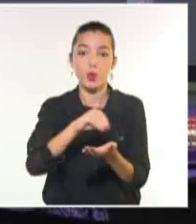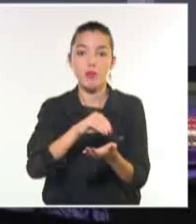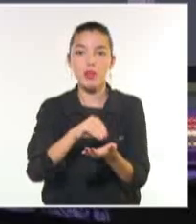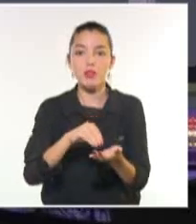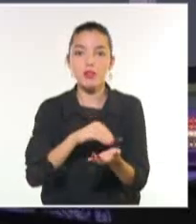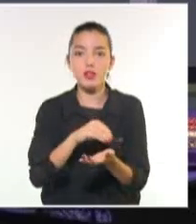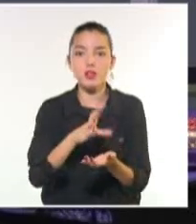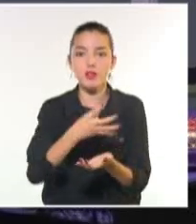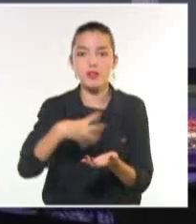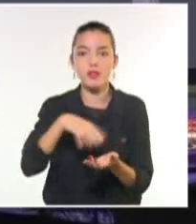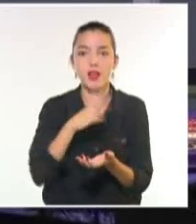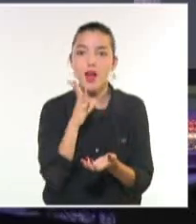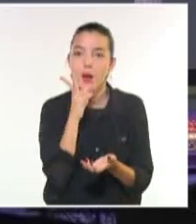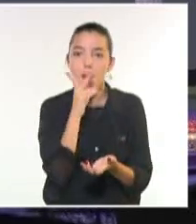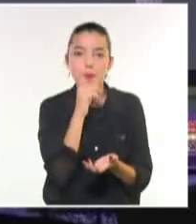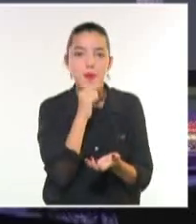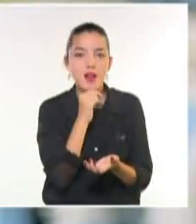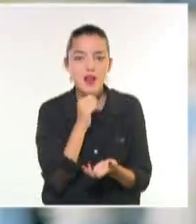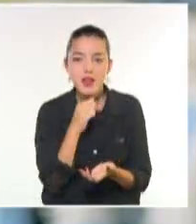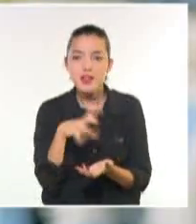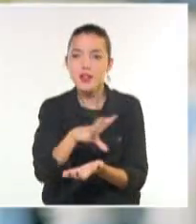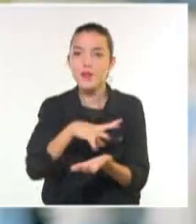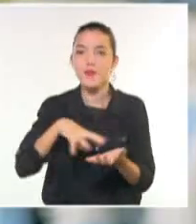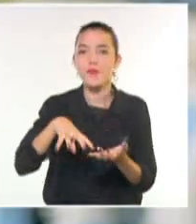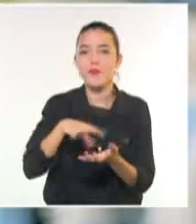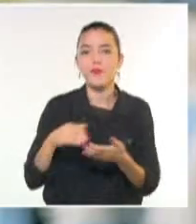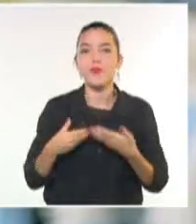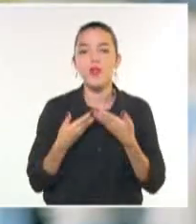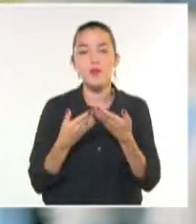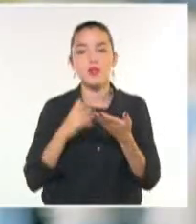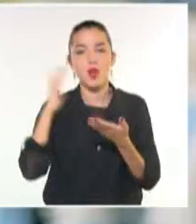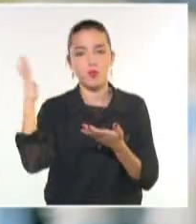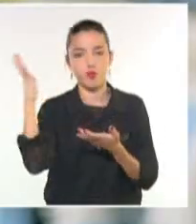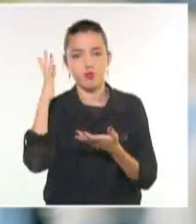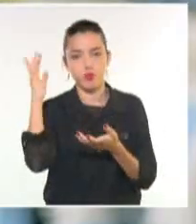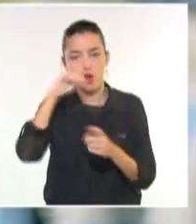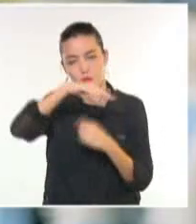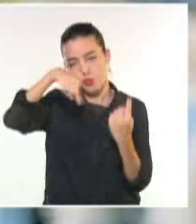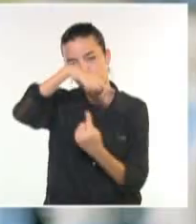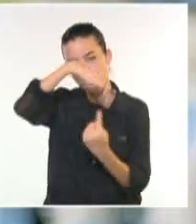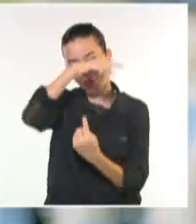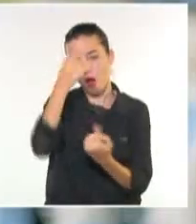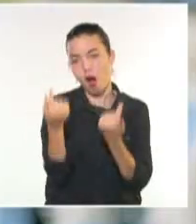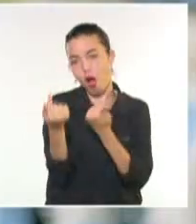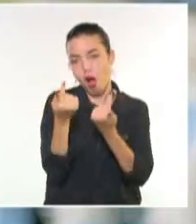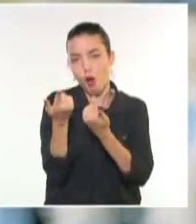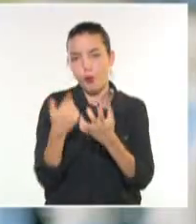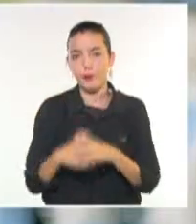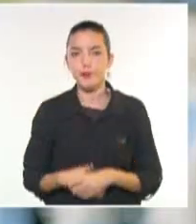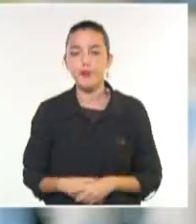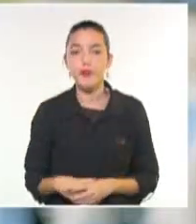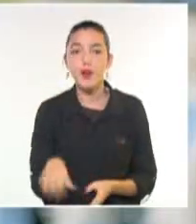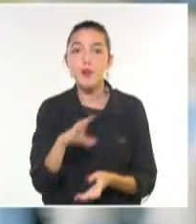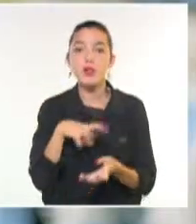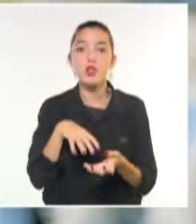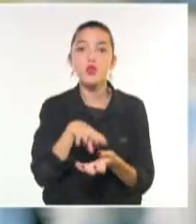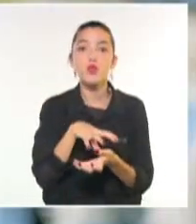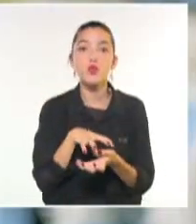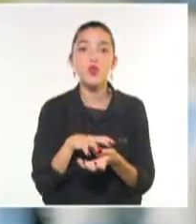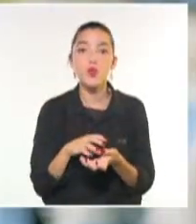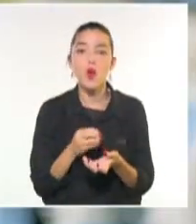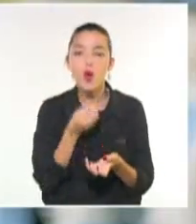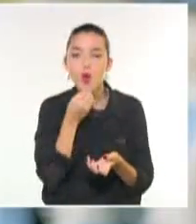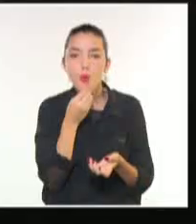ciudad con lo oscuro y feroz de una tormenta. Y también siempre tener presente un lugar donde poder guarecer si llega